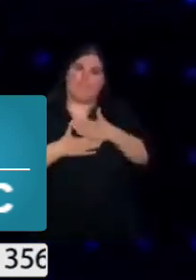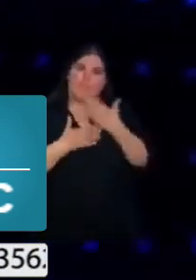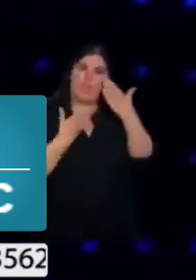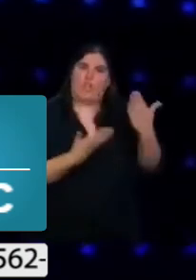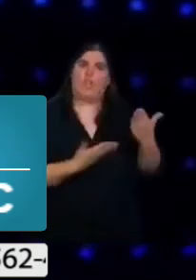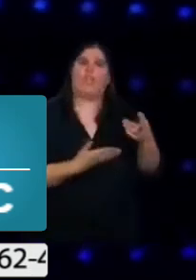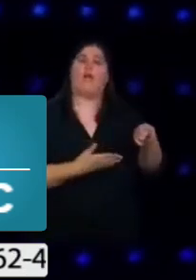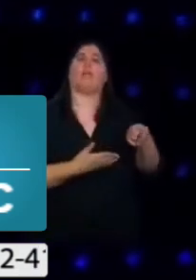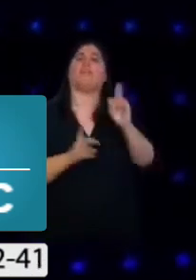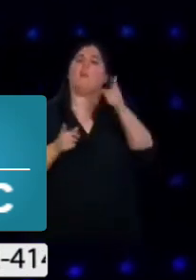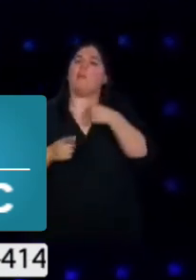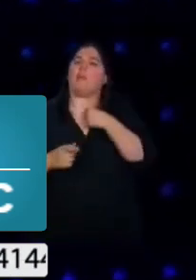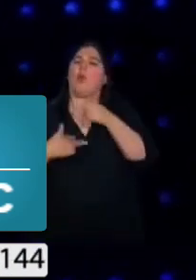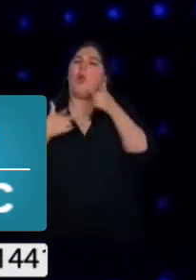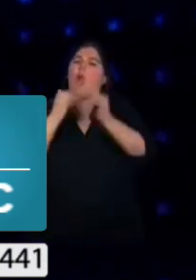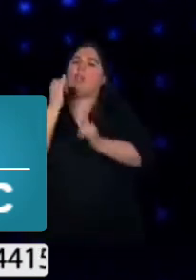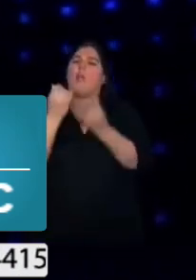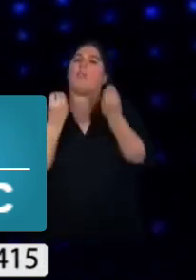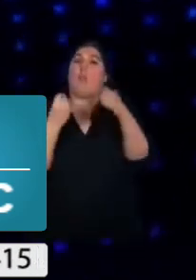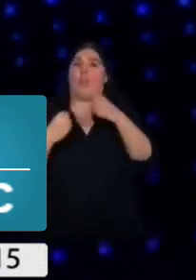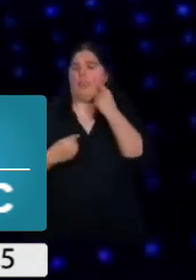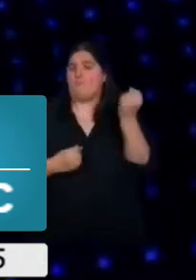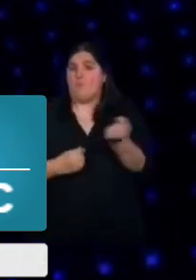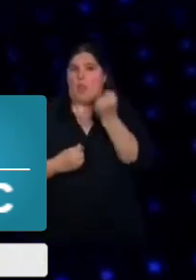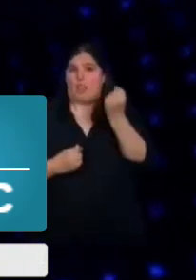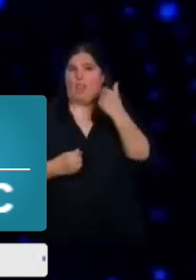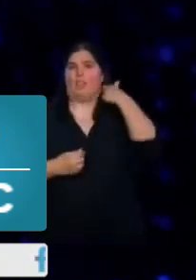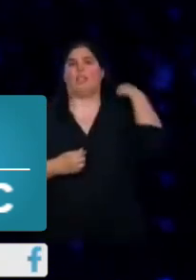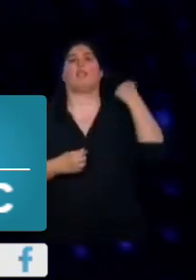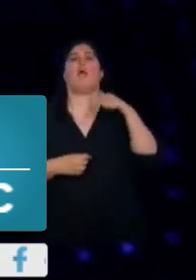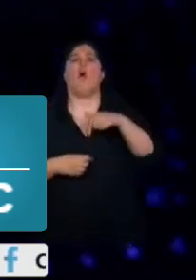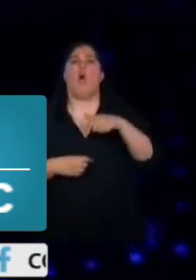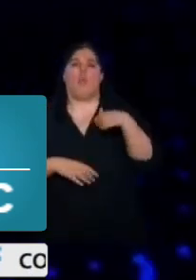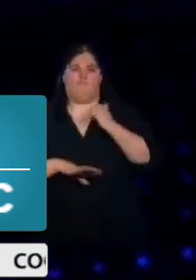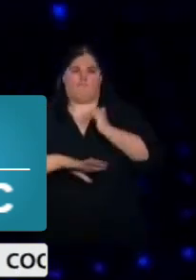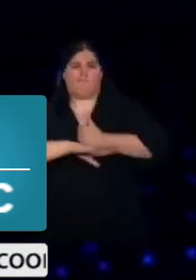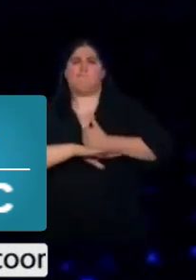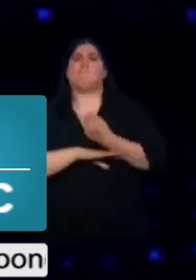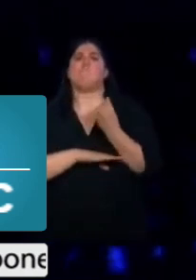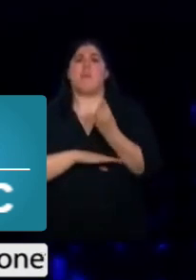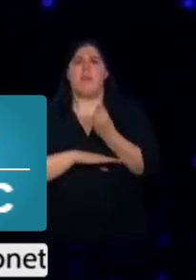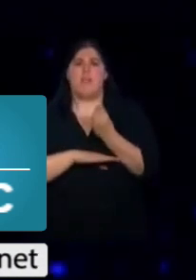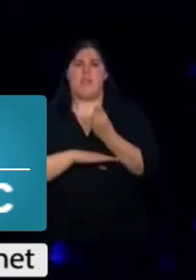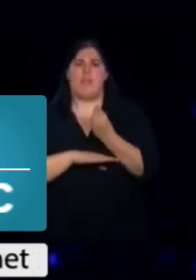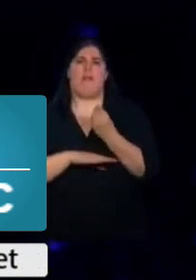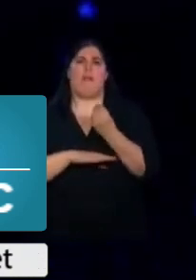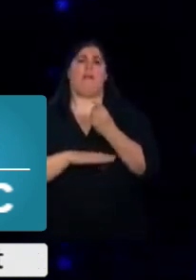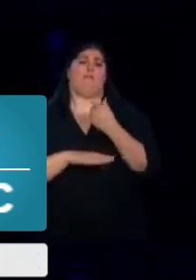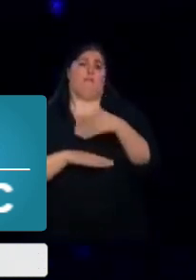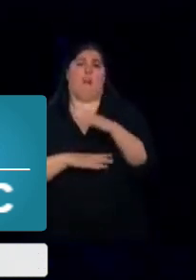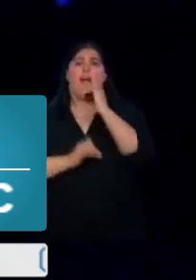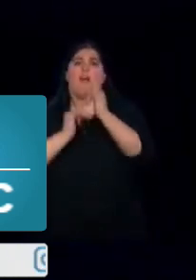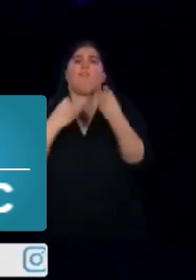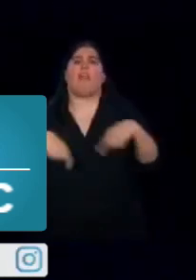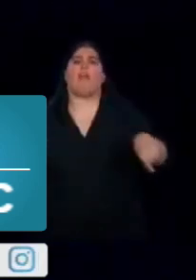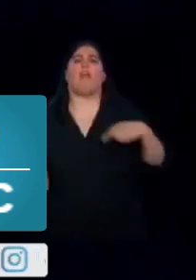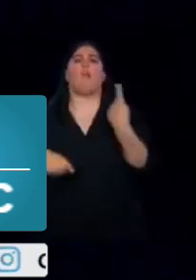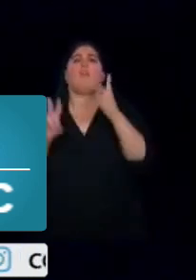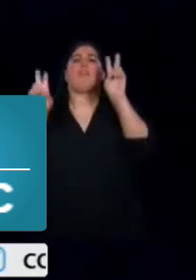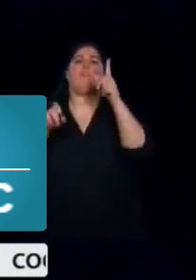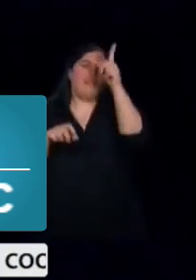firmando los despachos y si se quiere eh todo el gobierno lo está llevando adelante Alberto Fernández que no tiene nada que ver